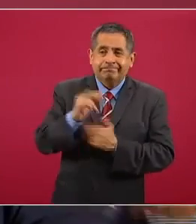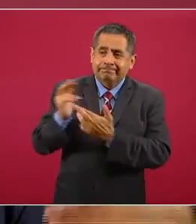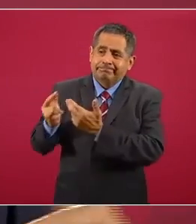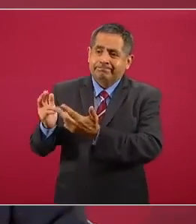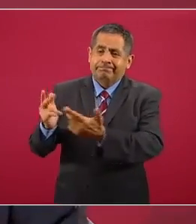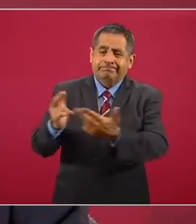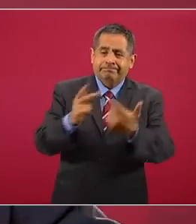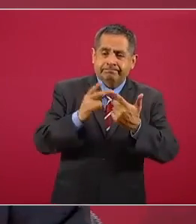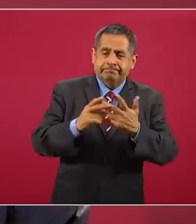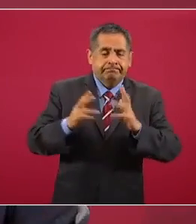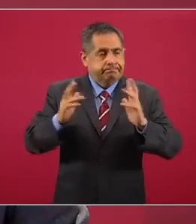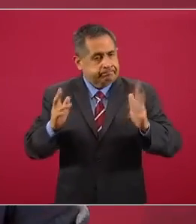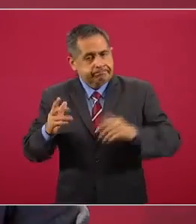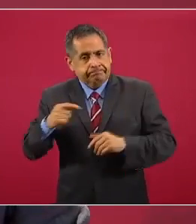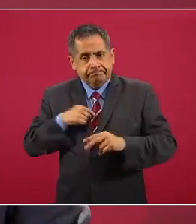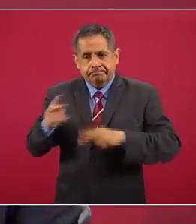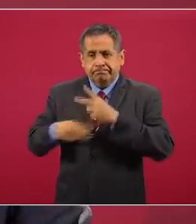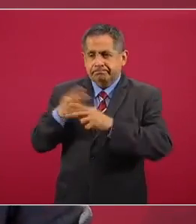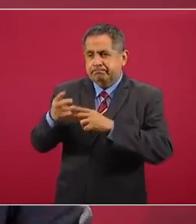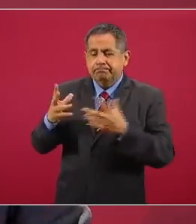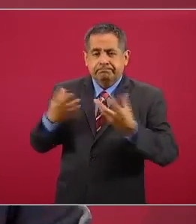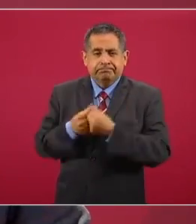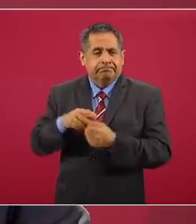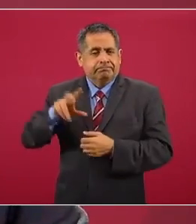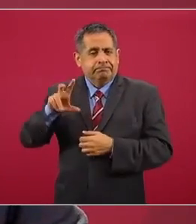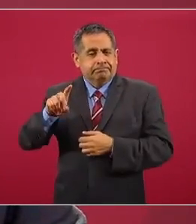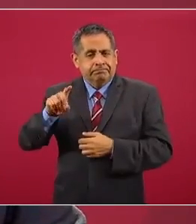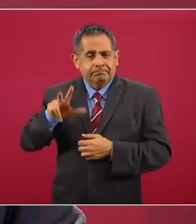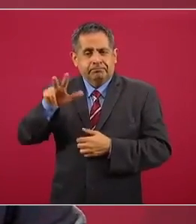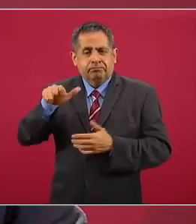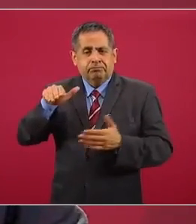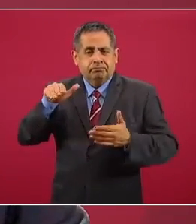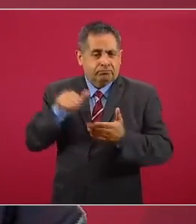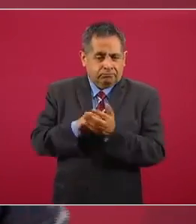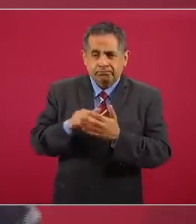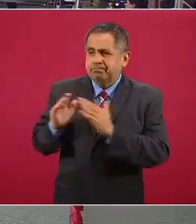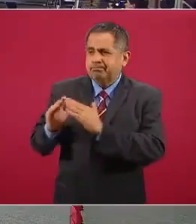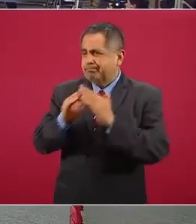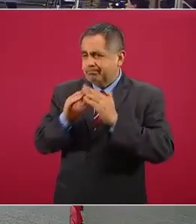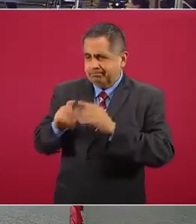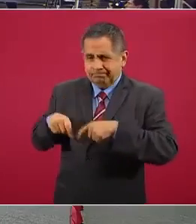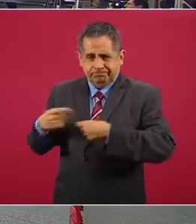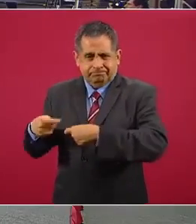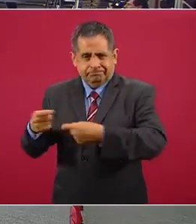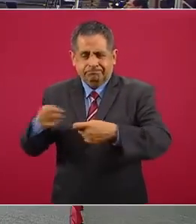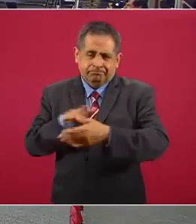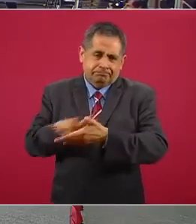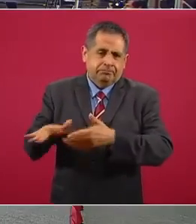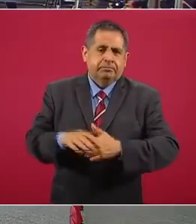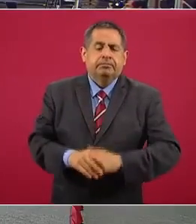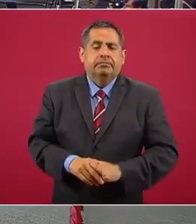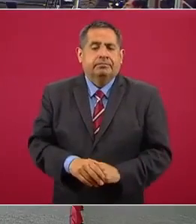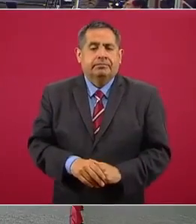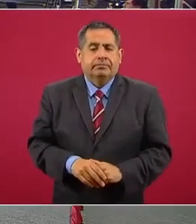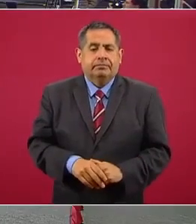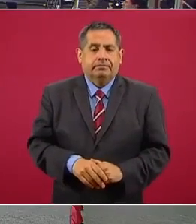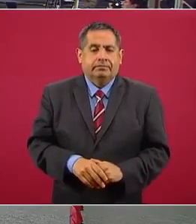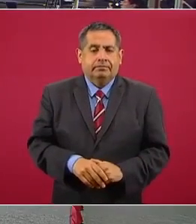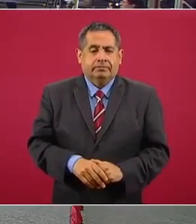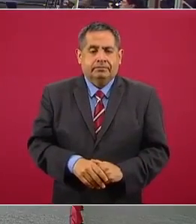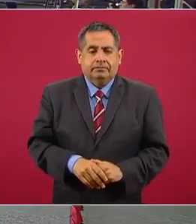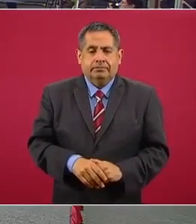fuimos un poco más allá, fueron 38,000 viviendas que se atendieron. ¿Es cuánto, presidente?